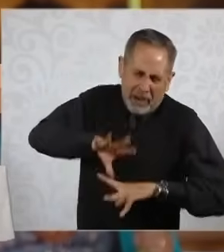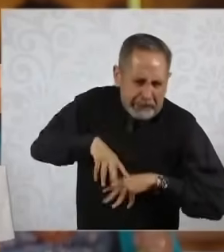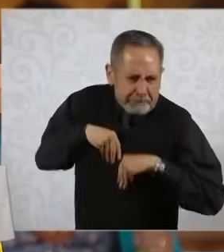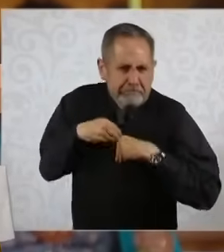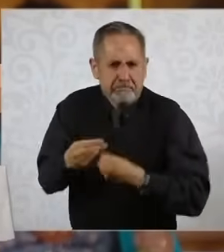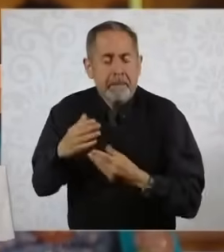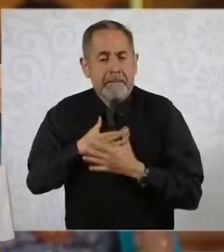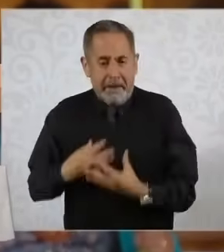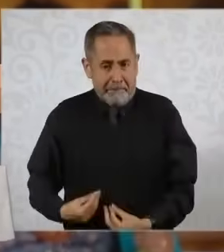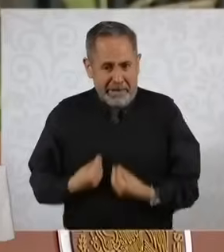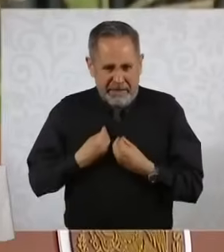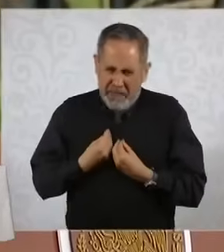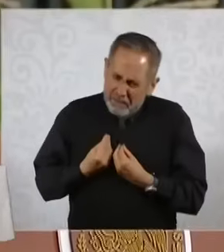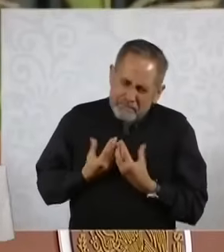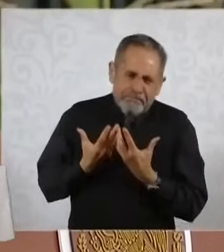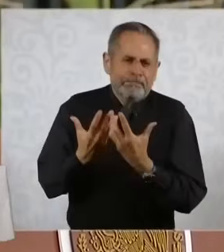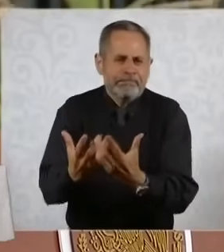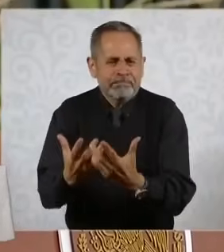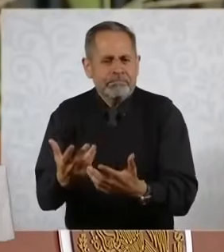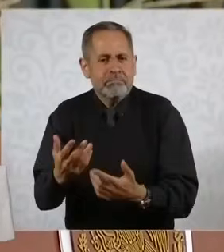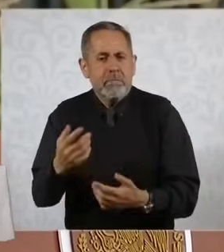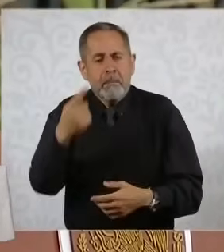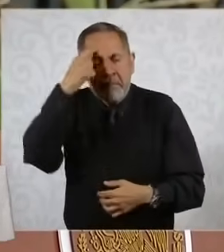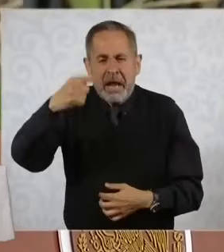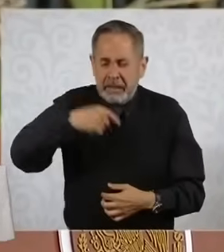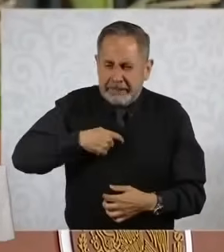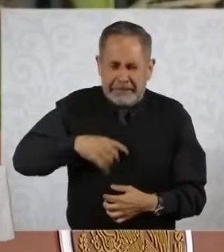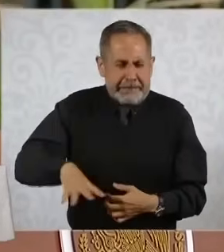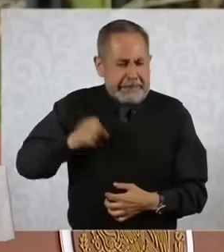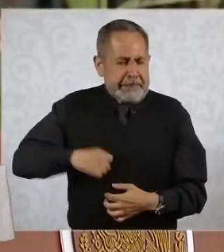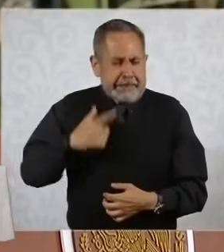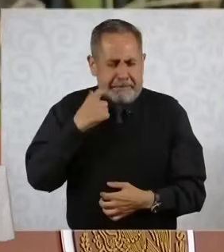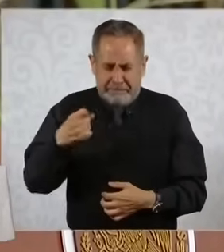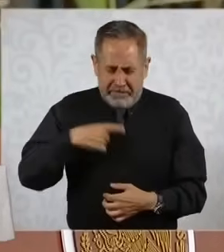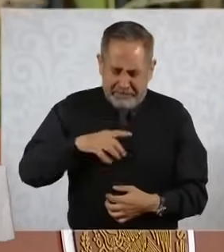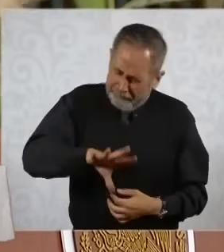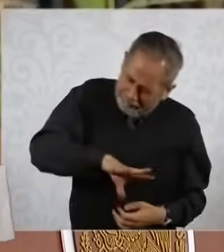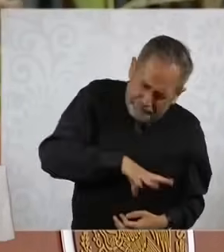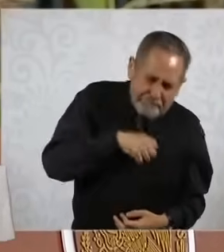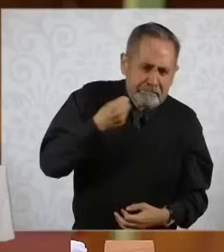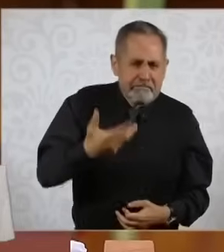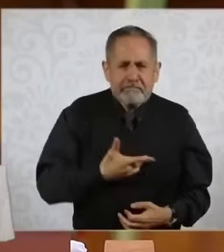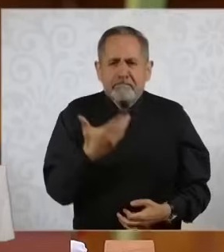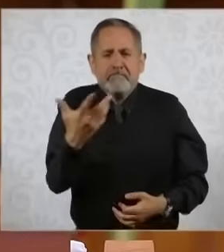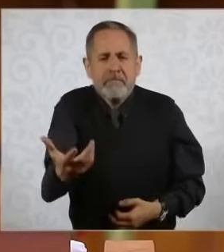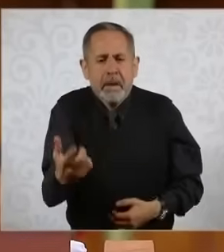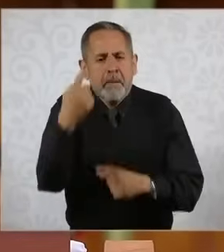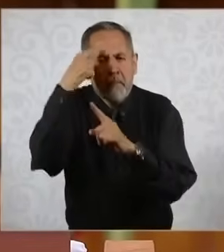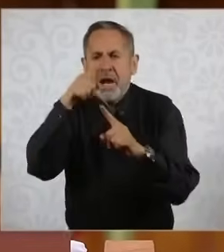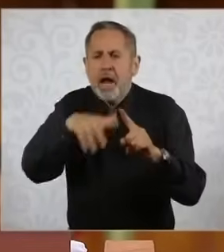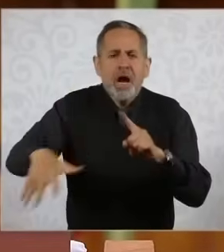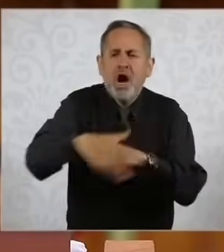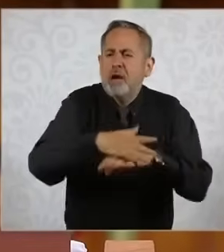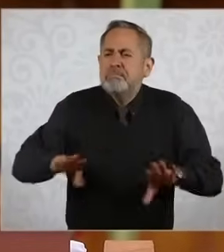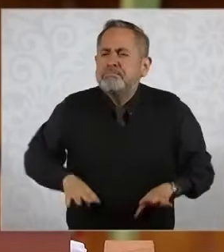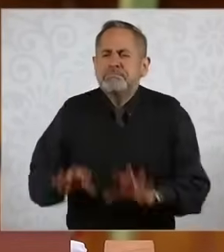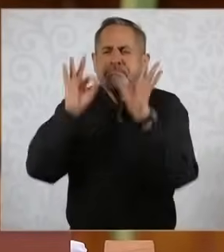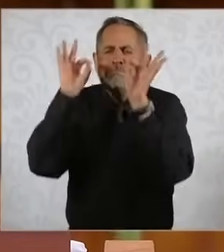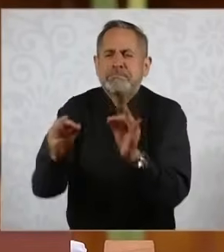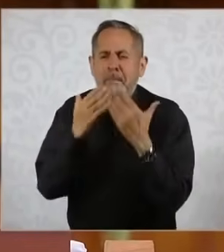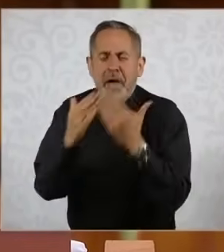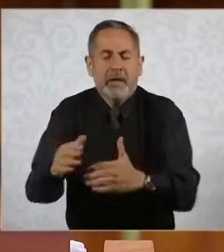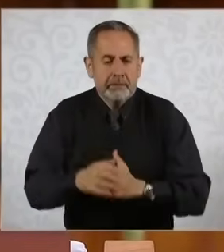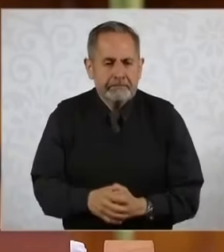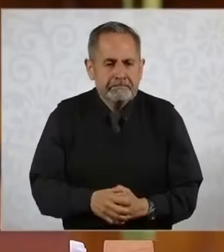vida y lo mejor de mí misma por el bienestar del pueblo de México.